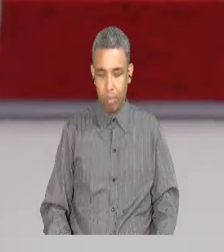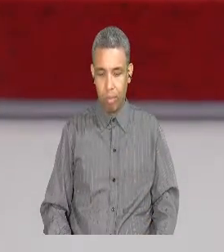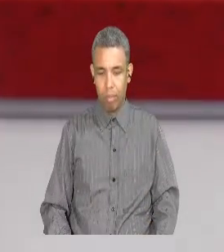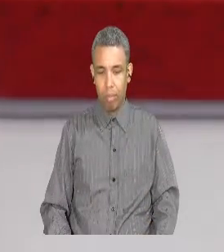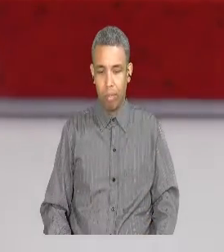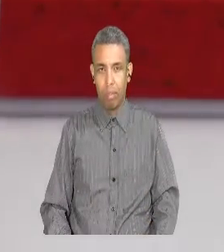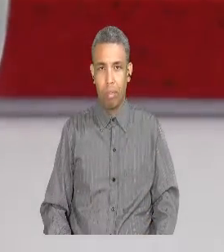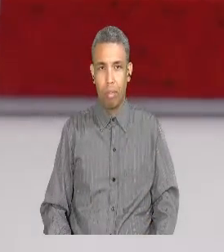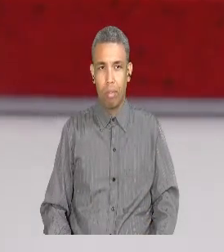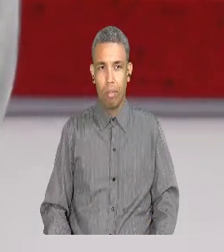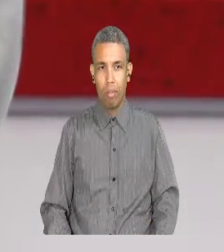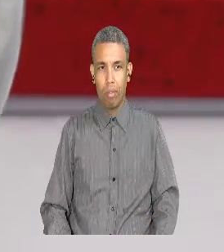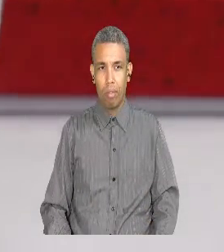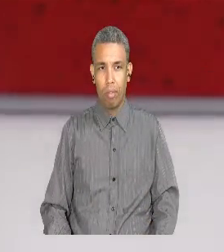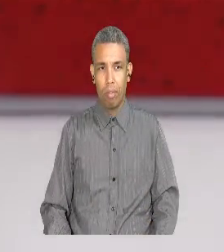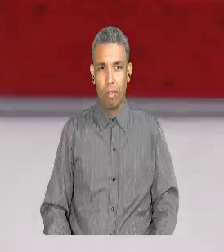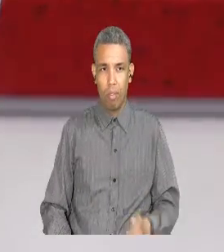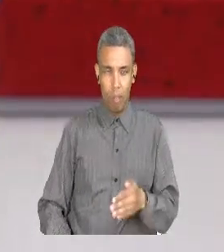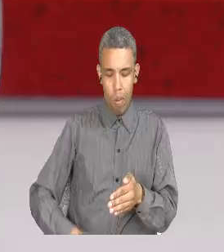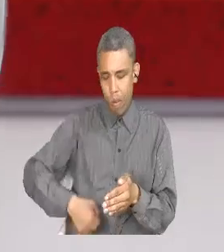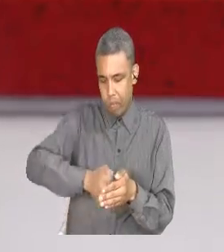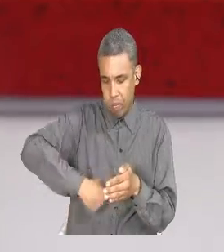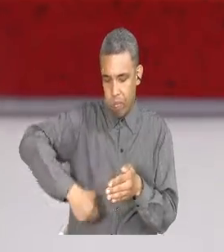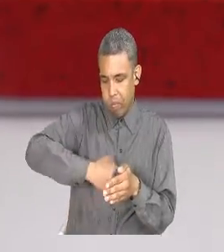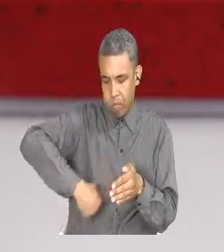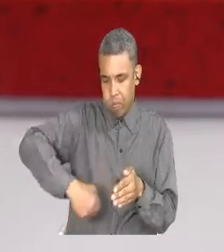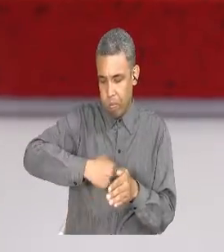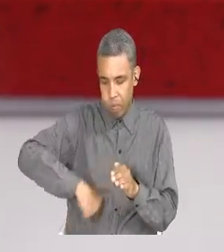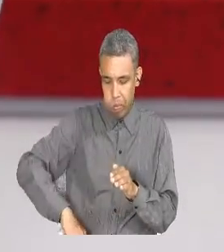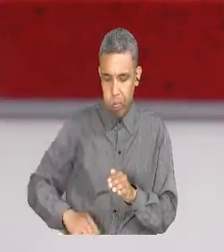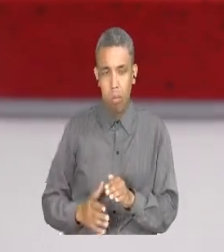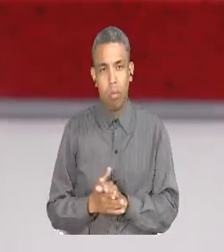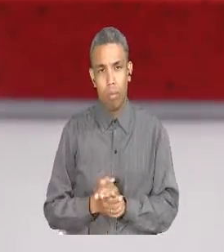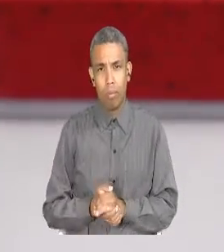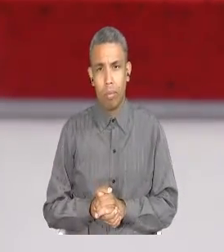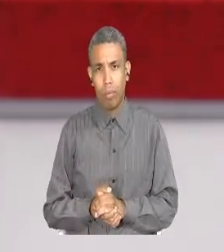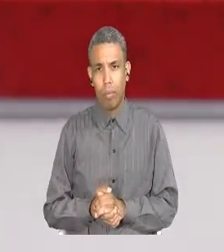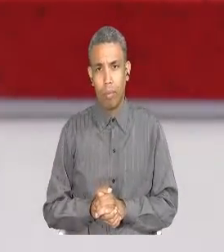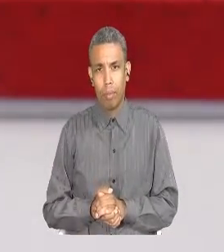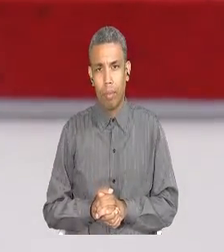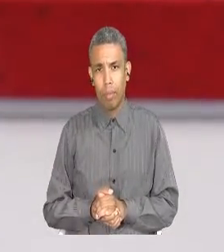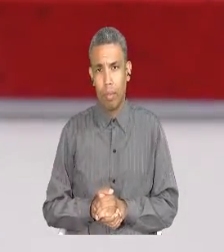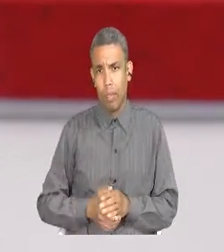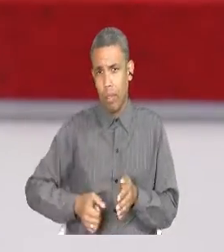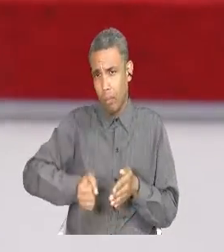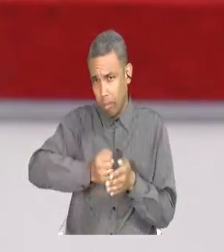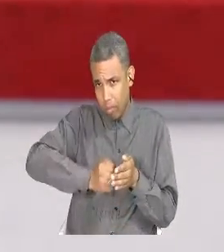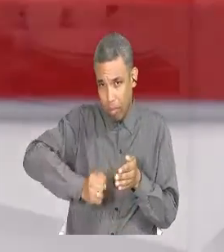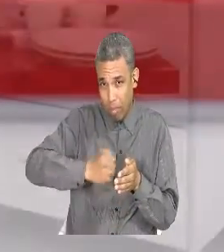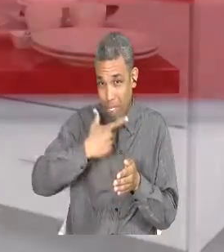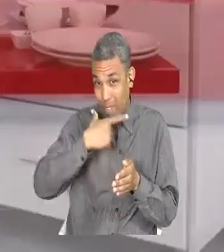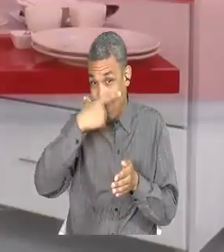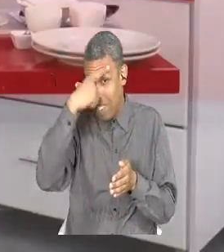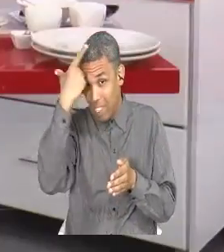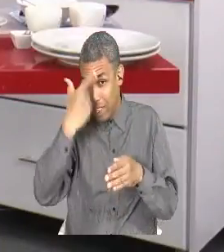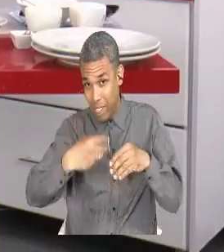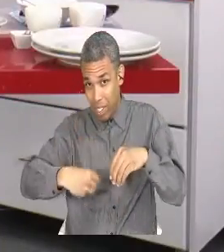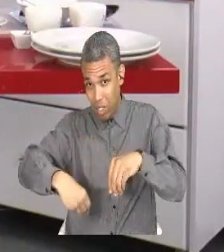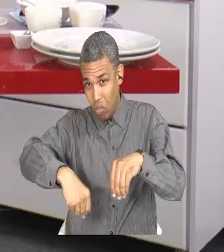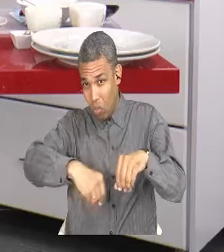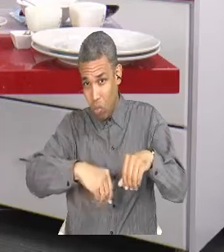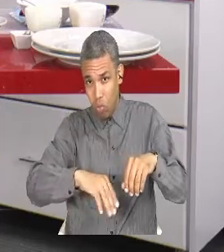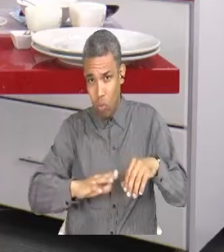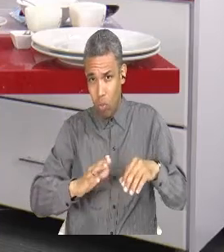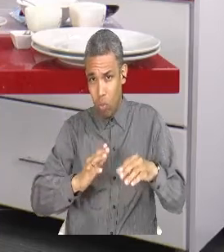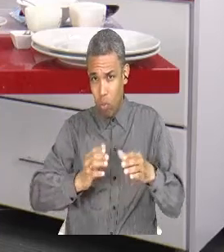esto se tiene que pasar primero por la harina de trigo en crudo. Ok. Entonces, si quiere, dejamos este de segundo. No hay, nos ensucie el